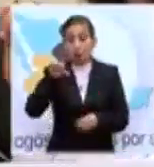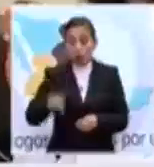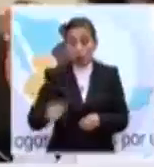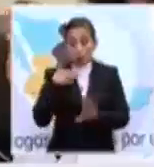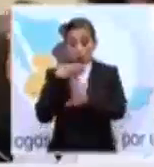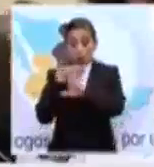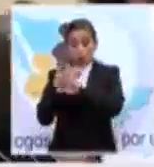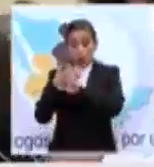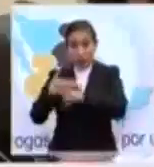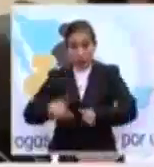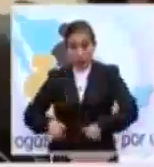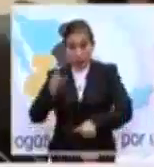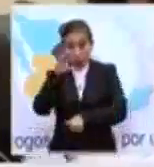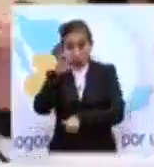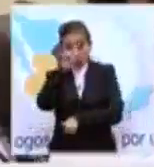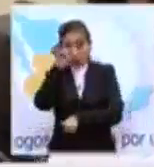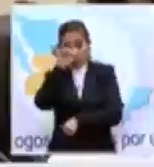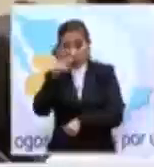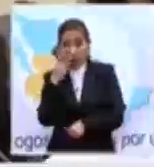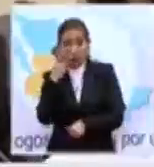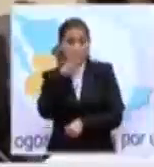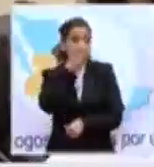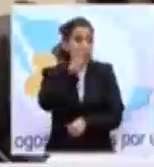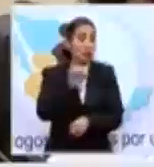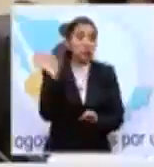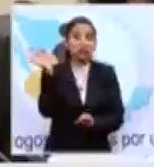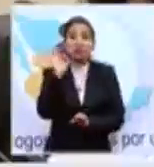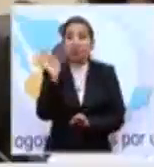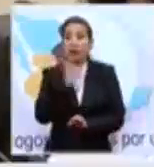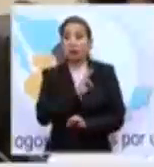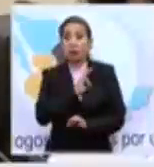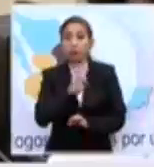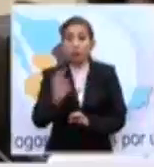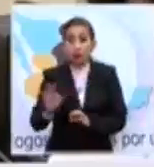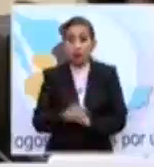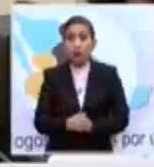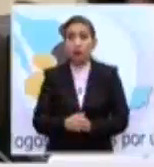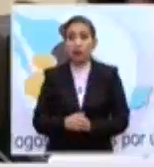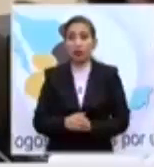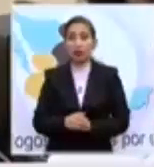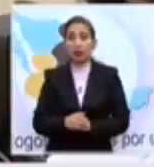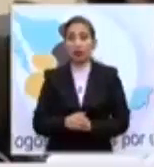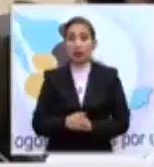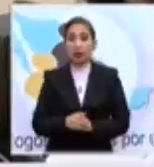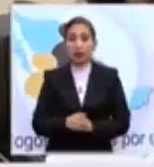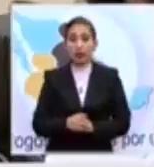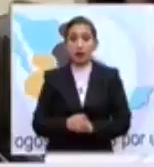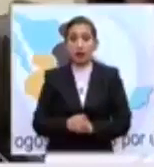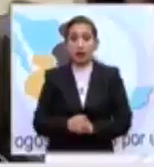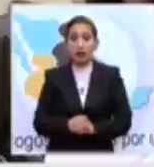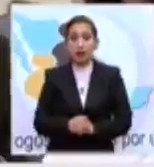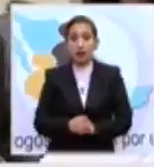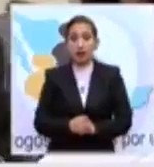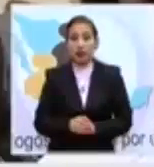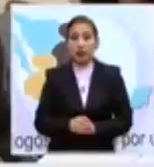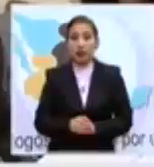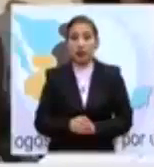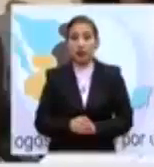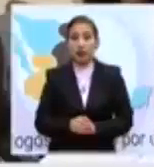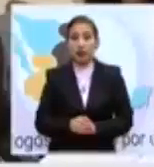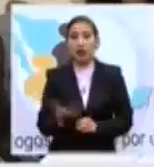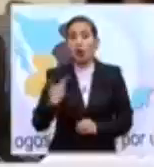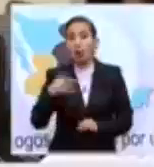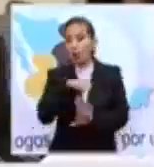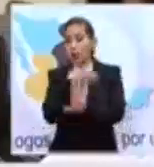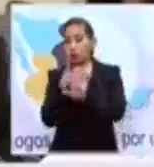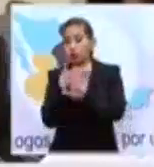contra el Hambre, no sé, aquí según un panelista nos podrá ampliar más, se están dedicando supuestamente a